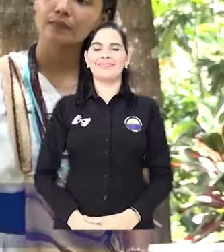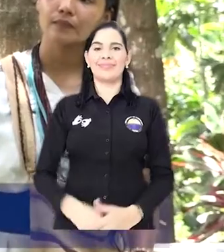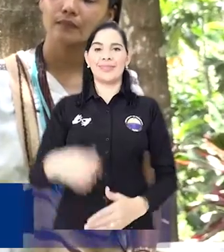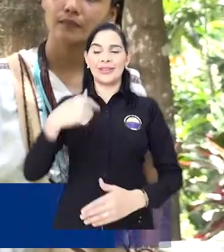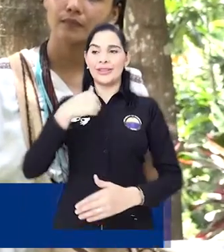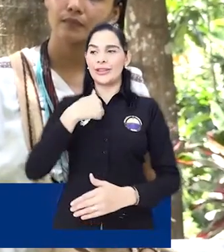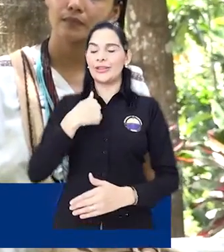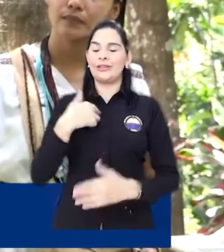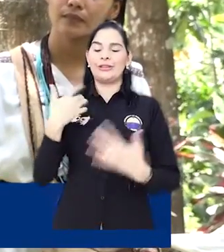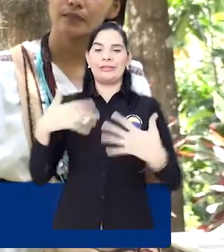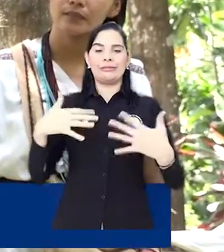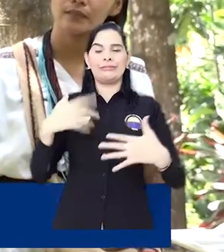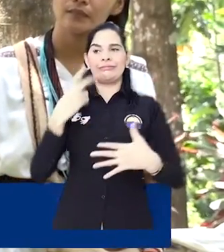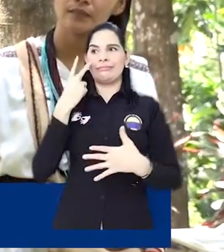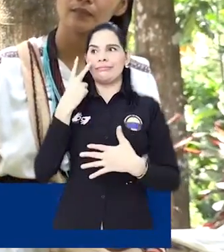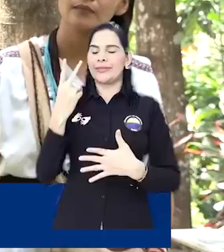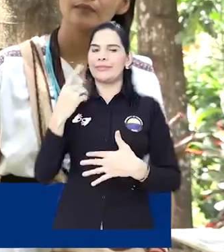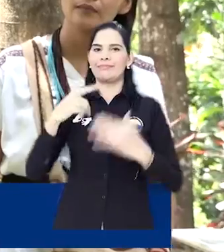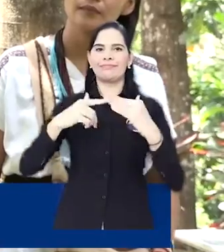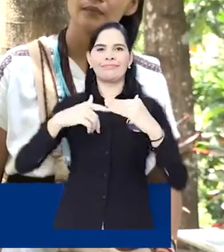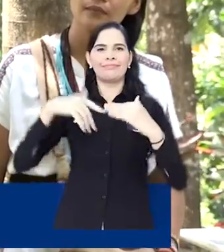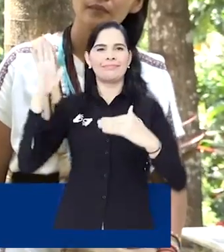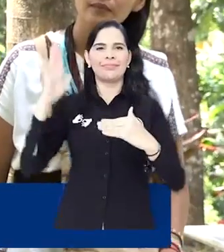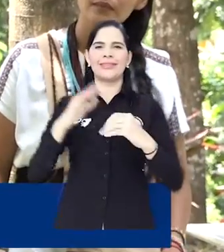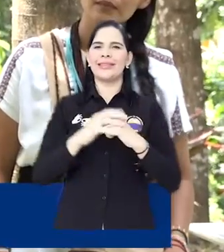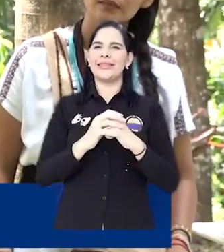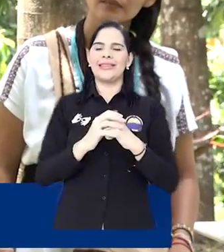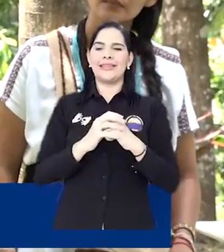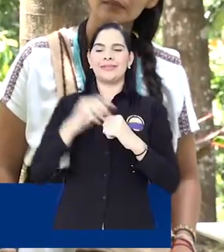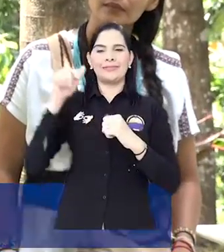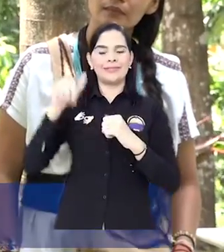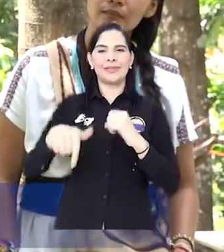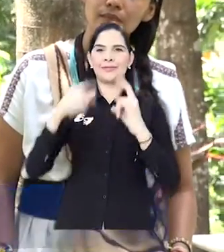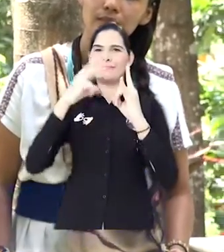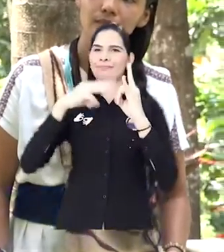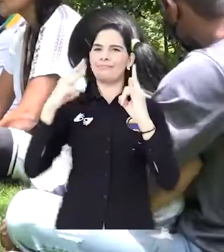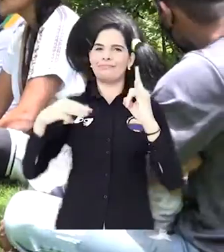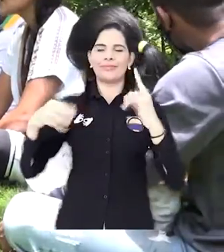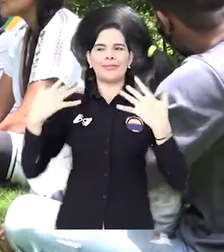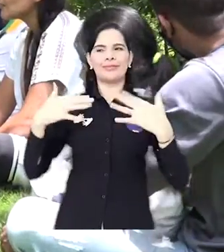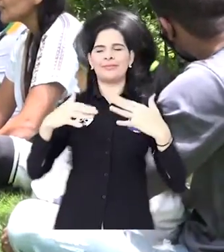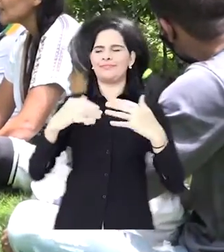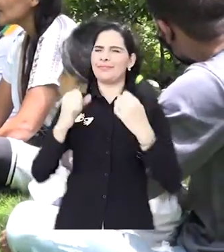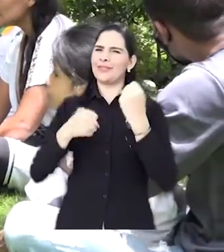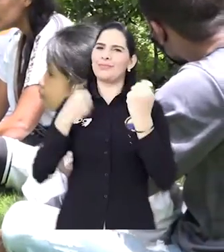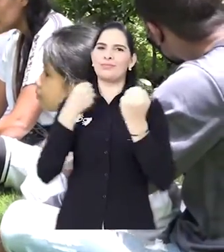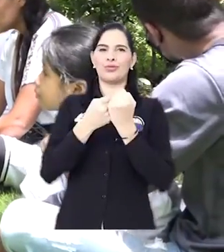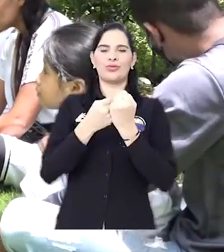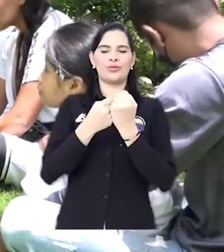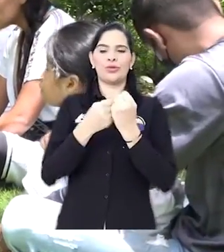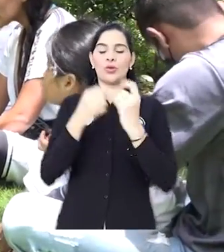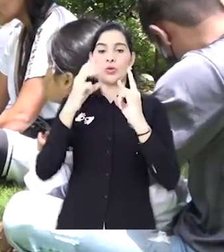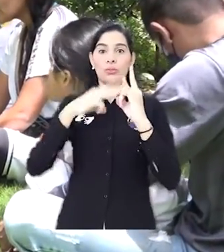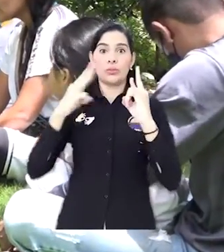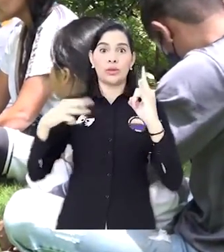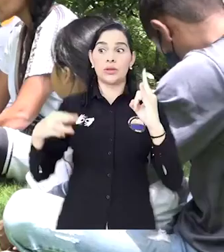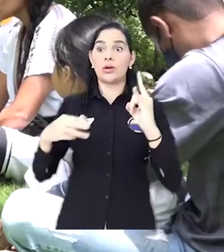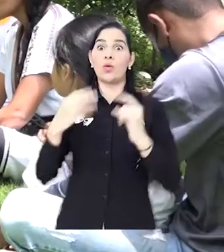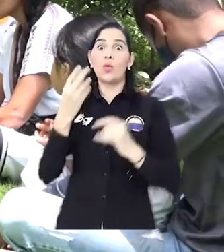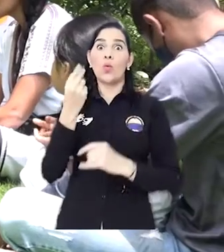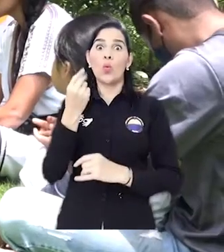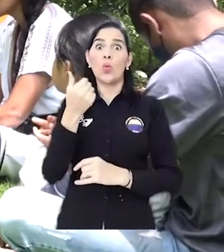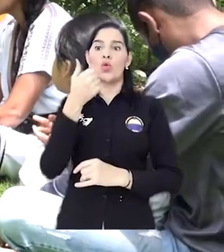La Fundación de Trabajadores dijo, yo le apunto a la universidad y tomó de su